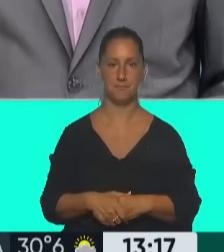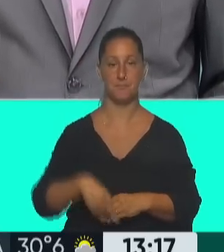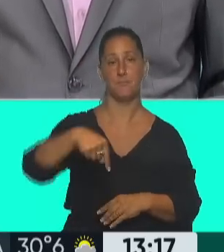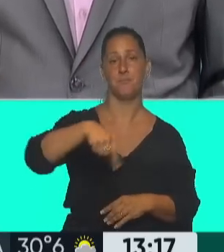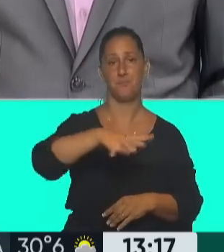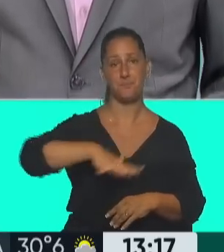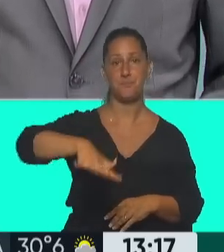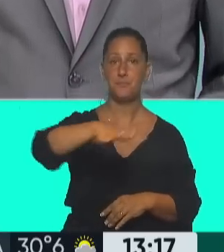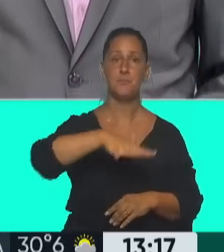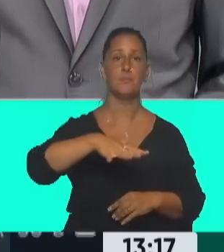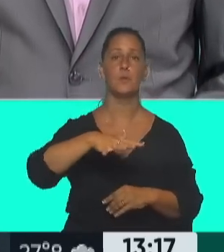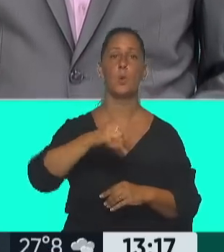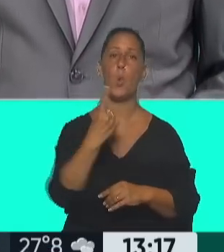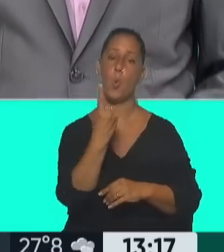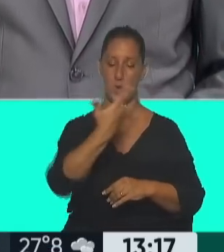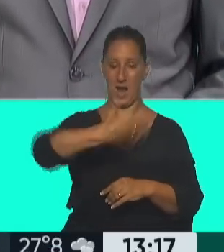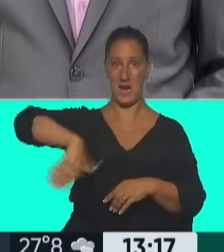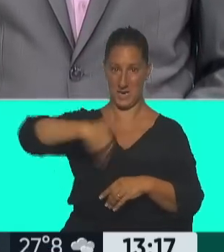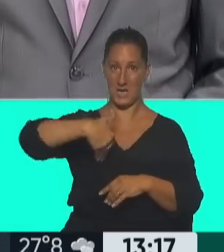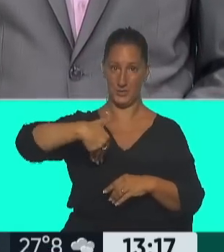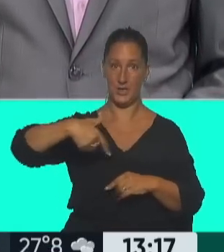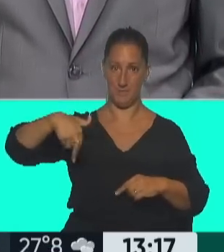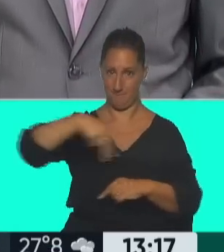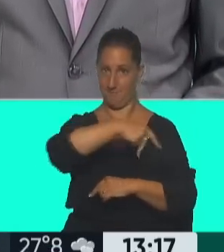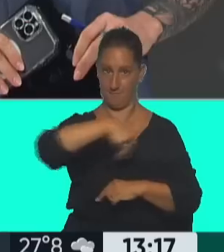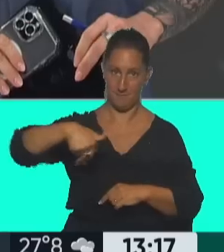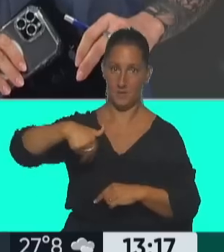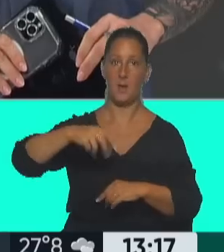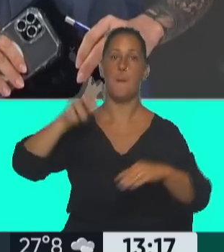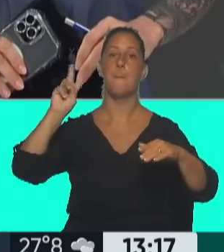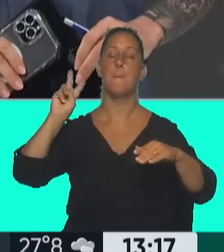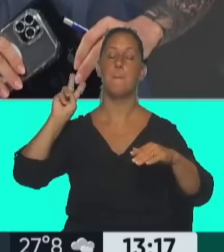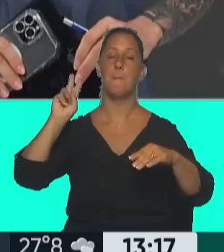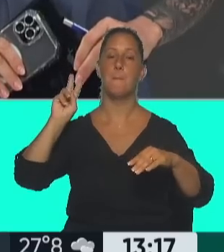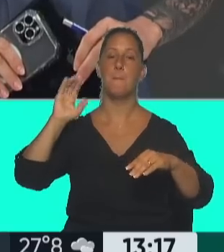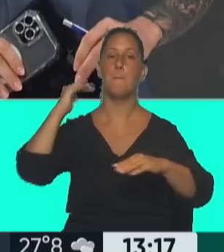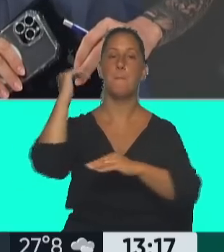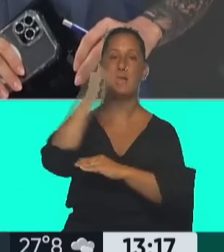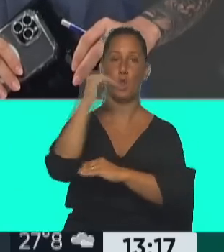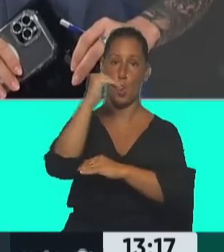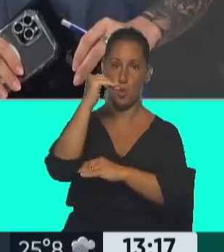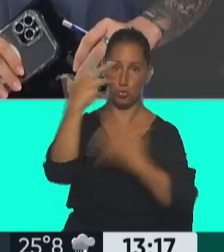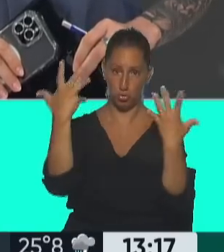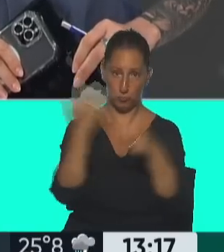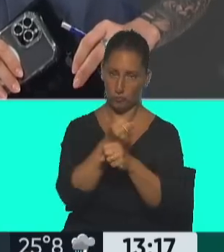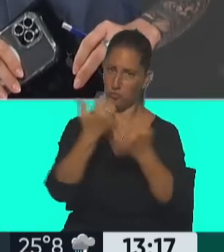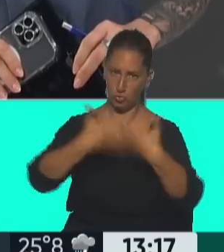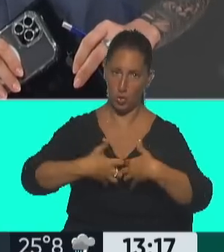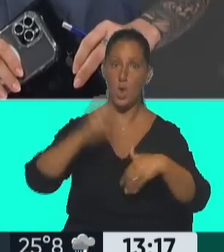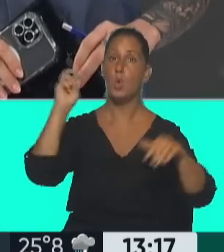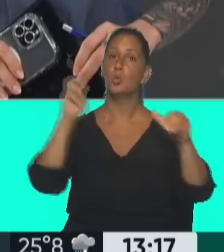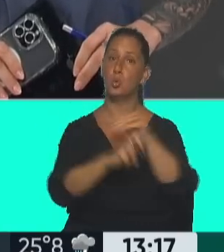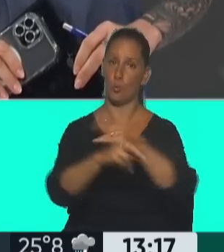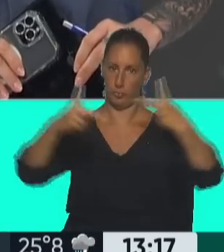se puede circular por una de las calles de retiro el metrobús está funcionando normalmente el subte está interrumpido